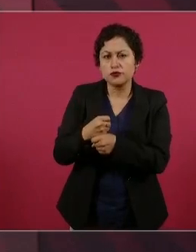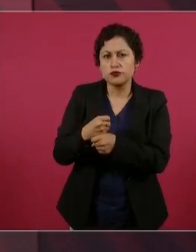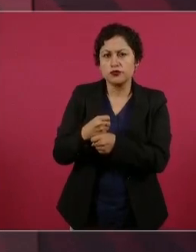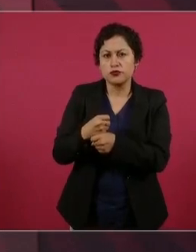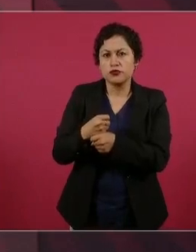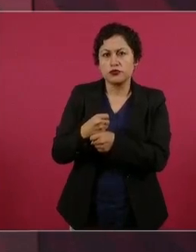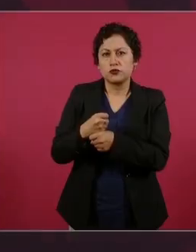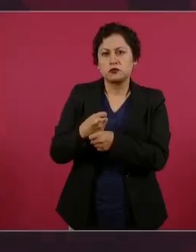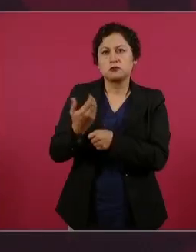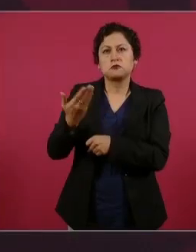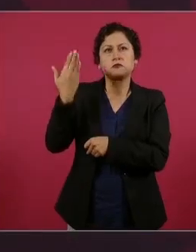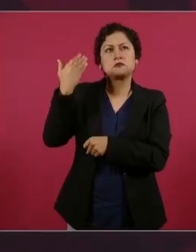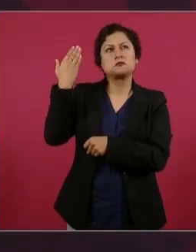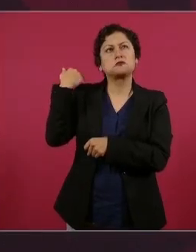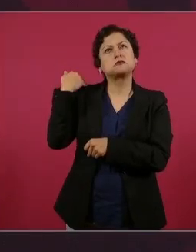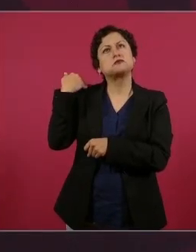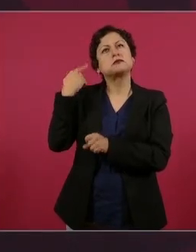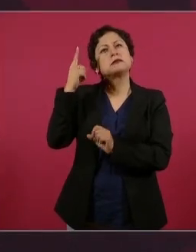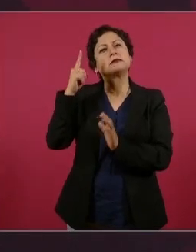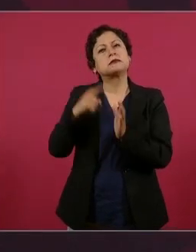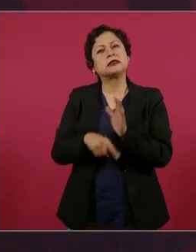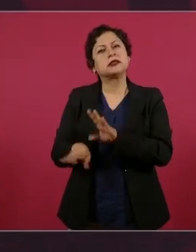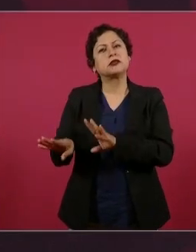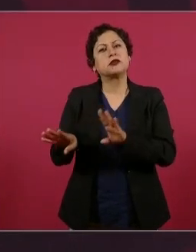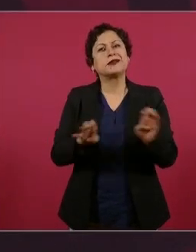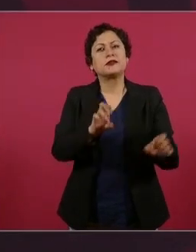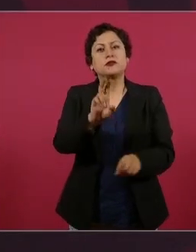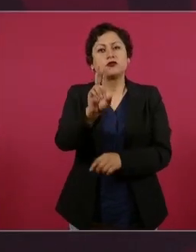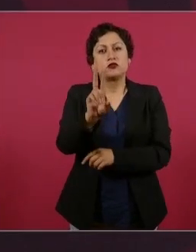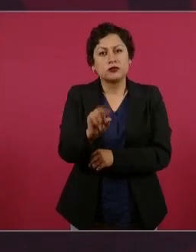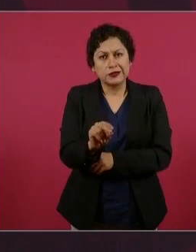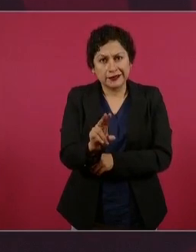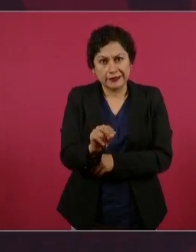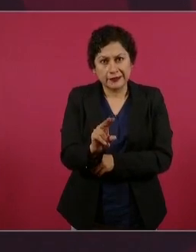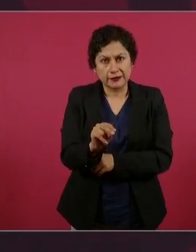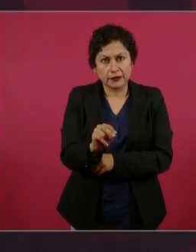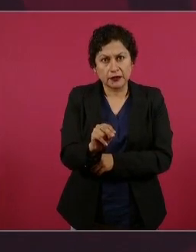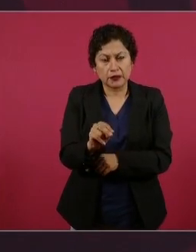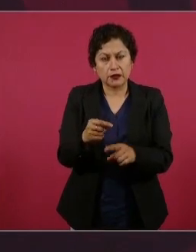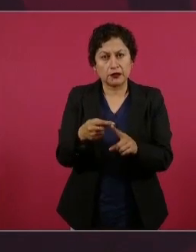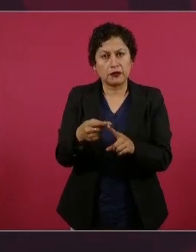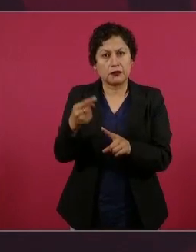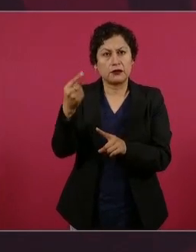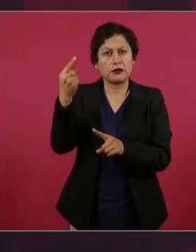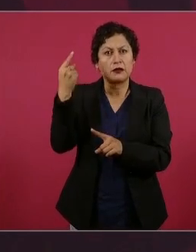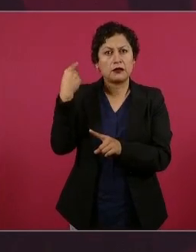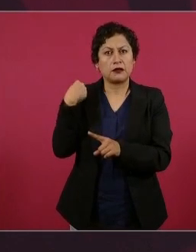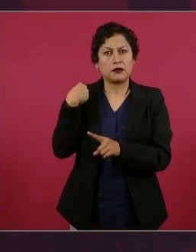los 80 del siglo pasado hasta